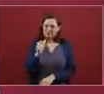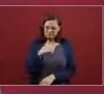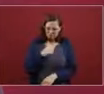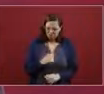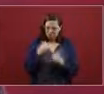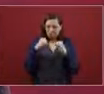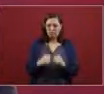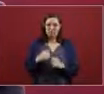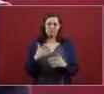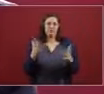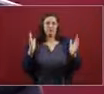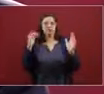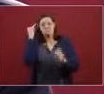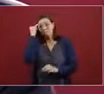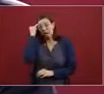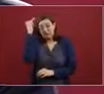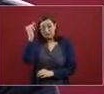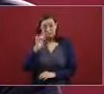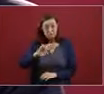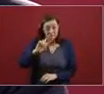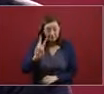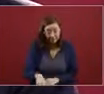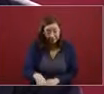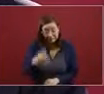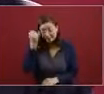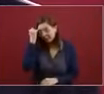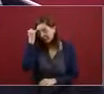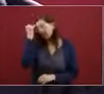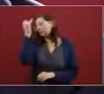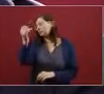Imagínate si fuese cierto, ya los